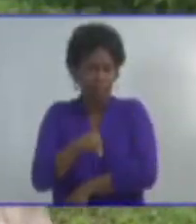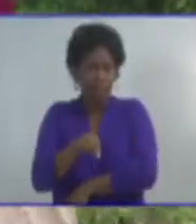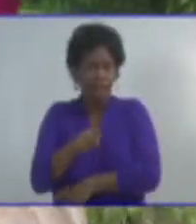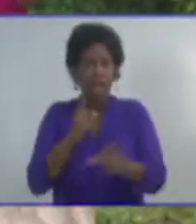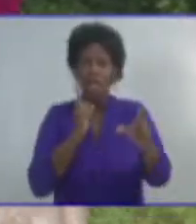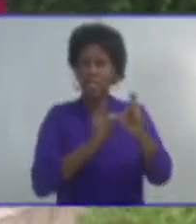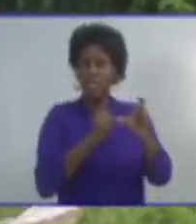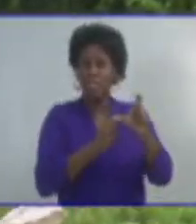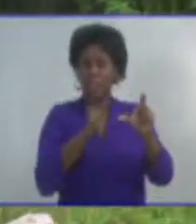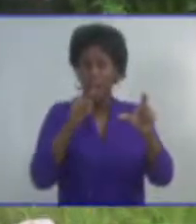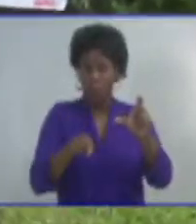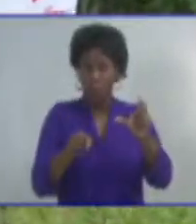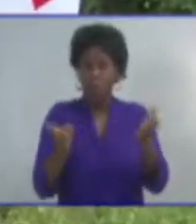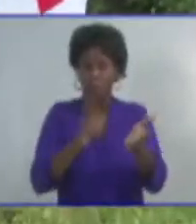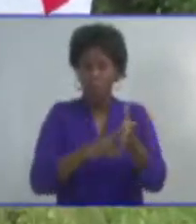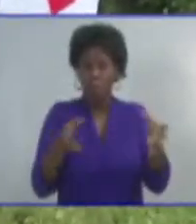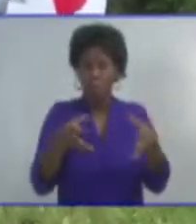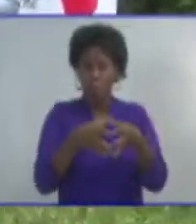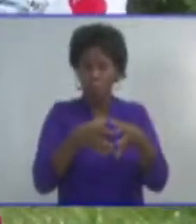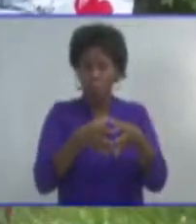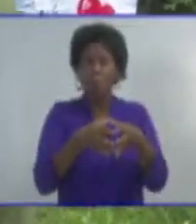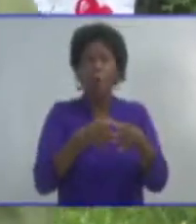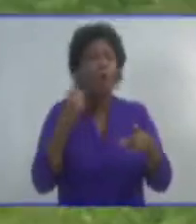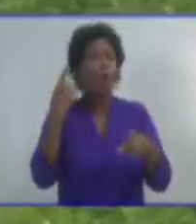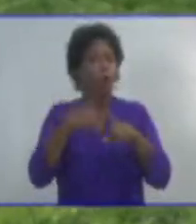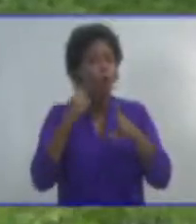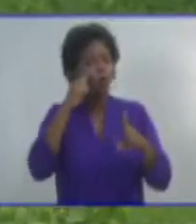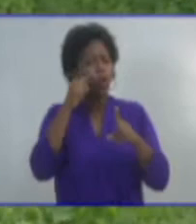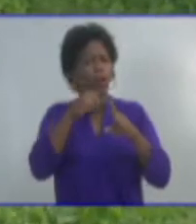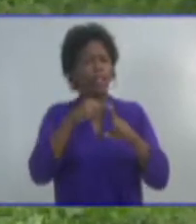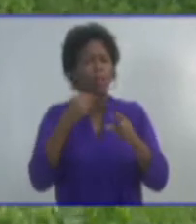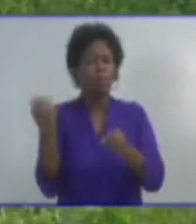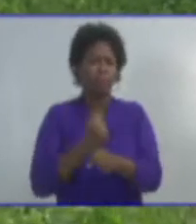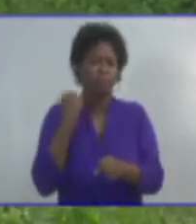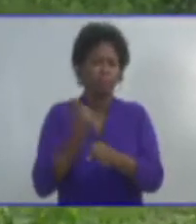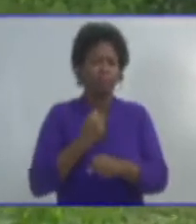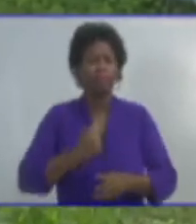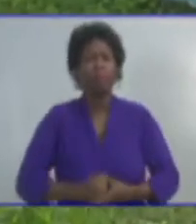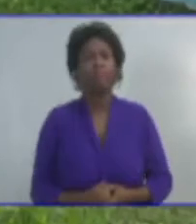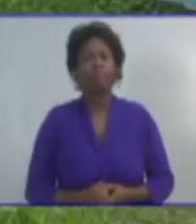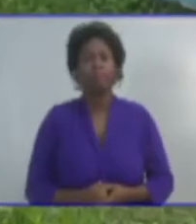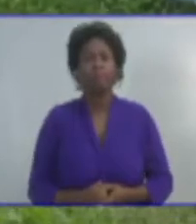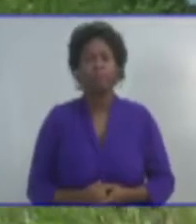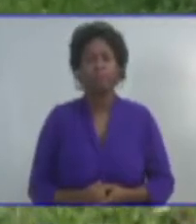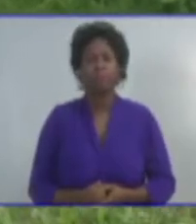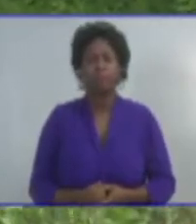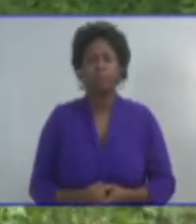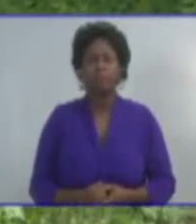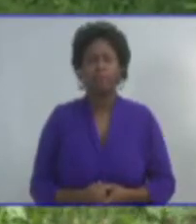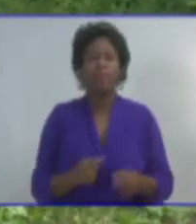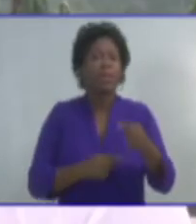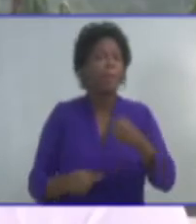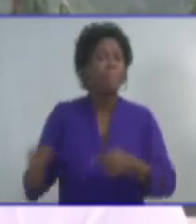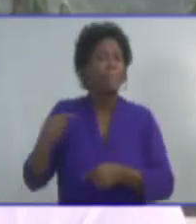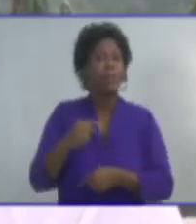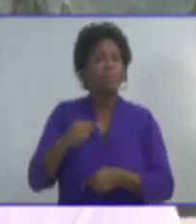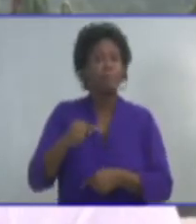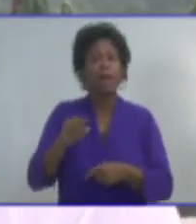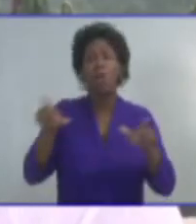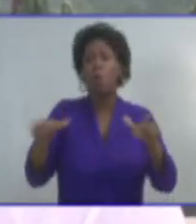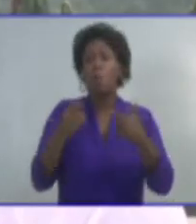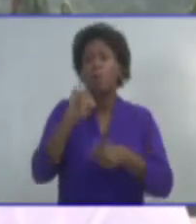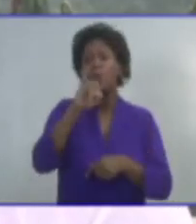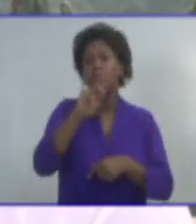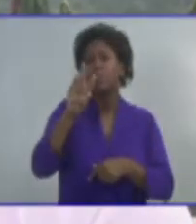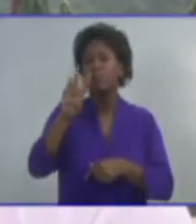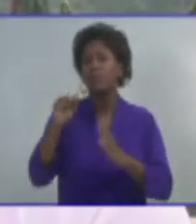del sector en Guantánamo tiene otros retos que enfrentar. El sindicato se encuentra inmerso en la implementación de las 63 medidas